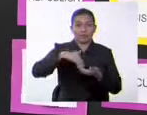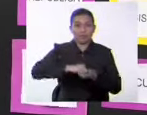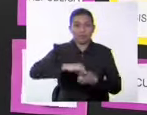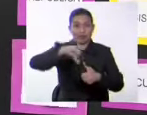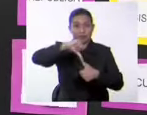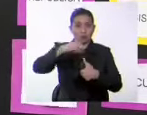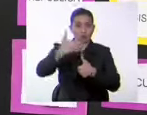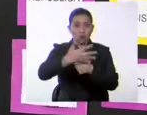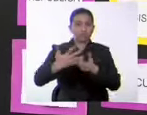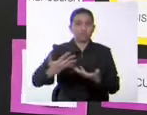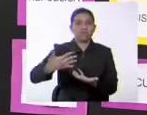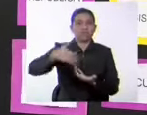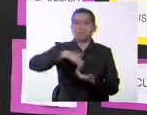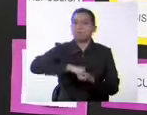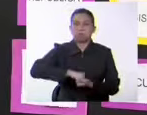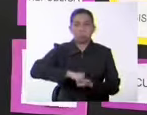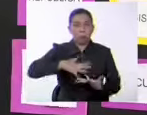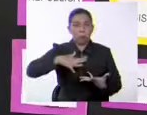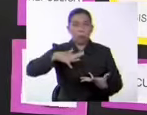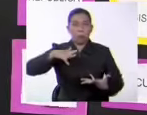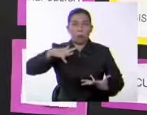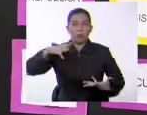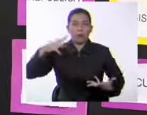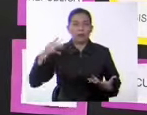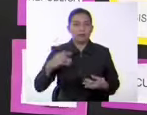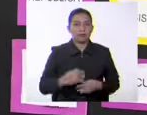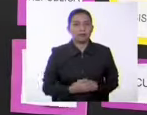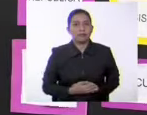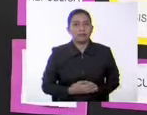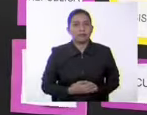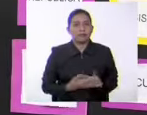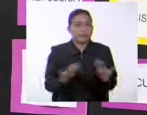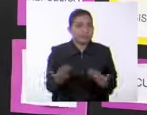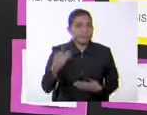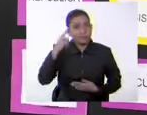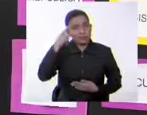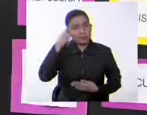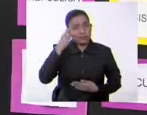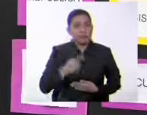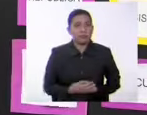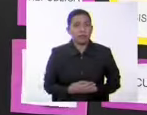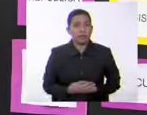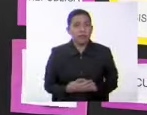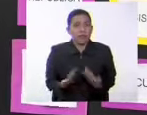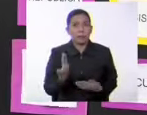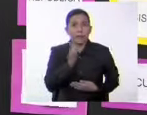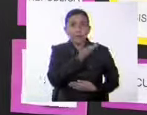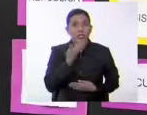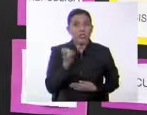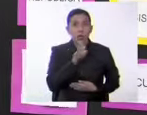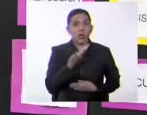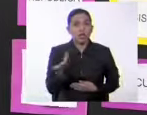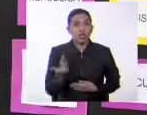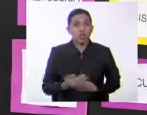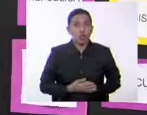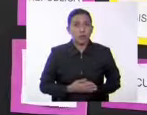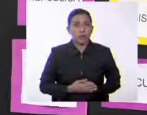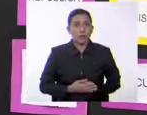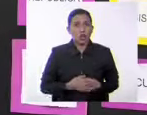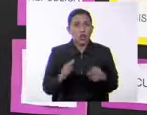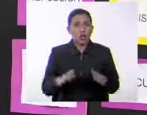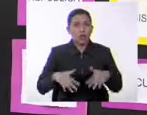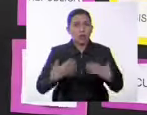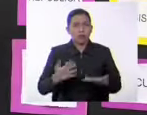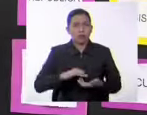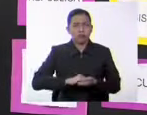¿verdad?, repúblicas empezaran a desintegrarse. Y entonces nos hacemos la pregunta, bueno, ¿y entonces qué pasó, verdad? ¿Cómo decidieron